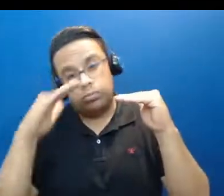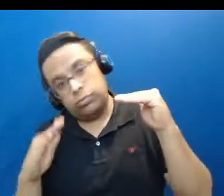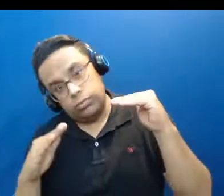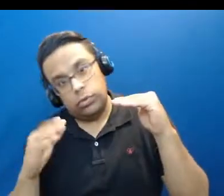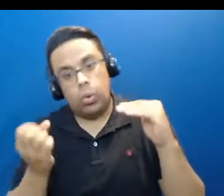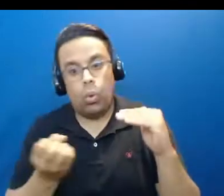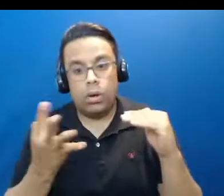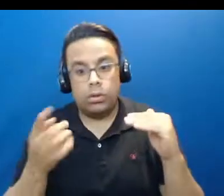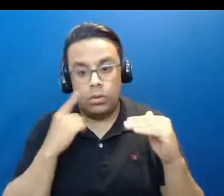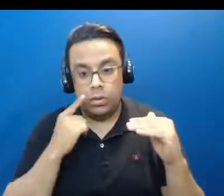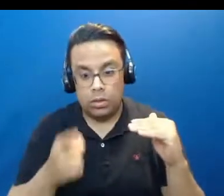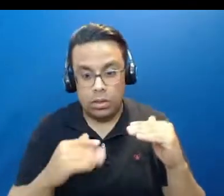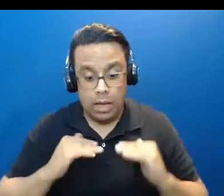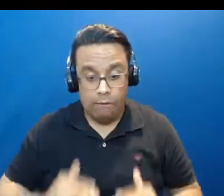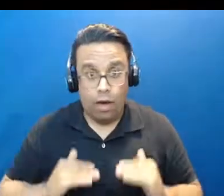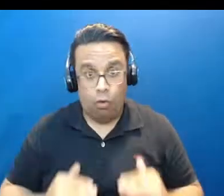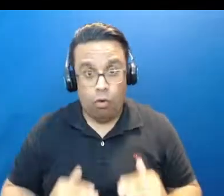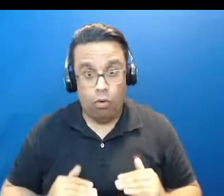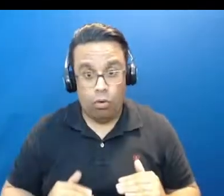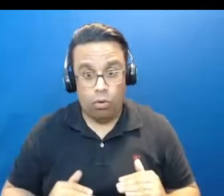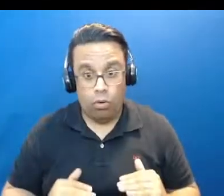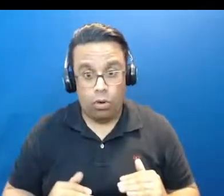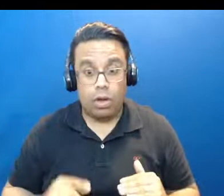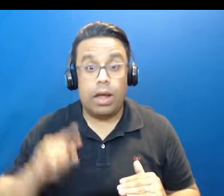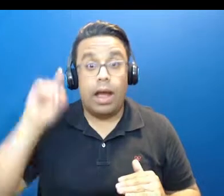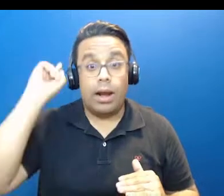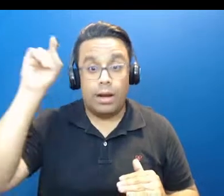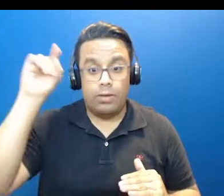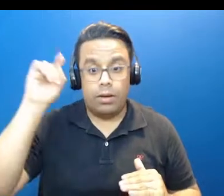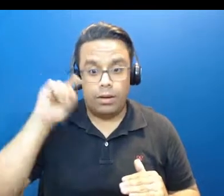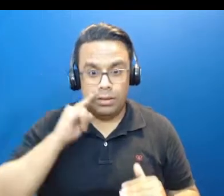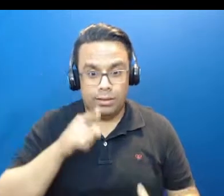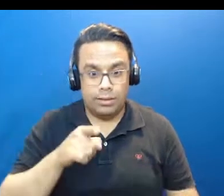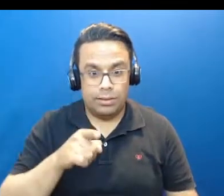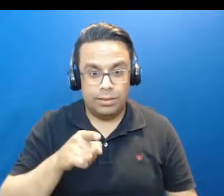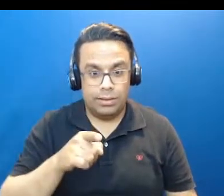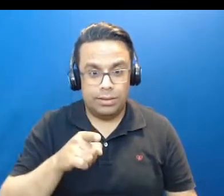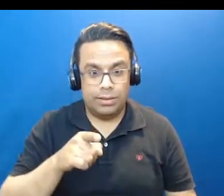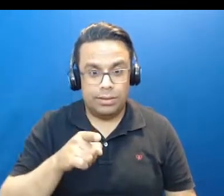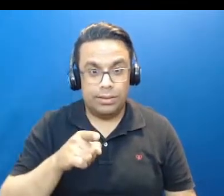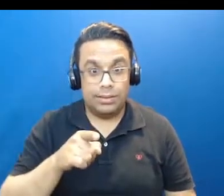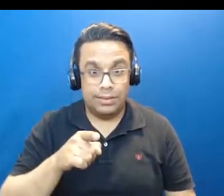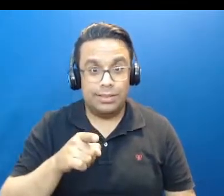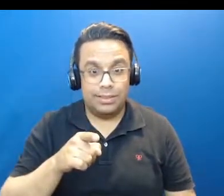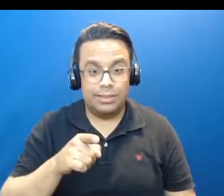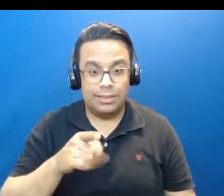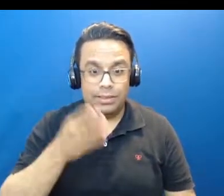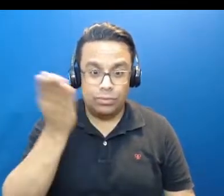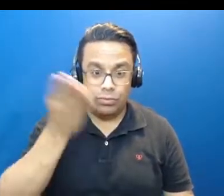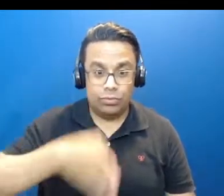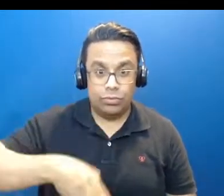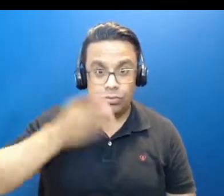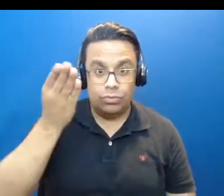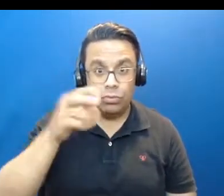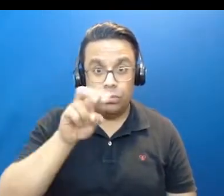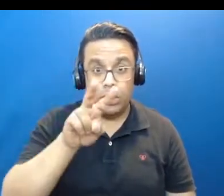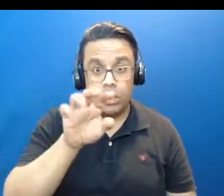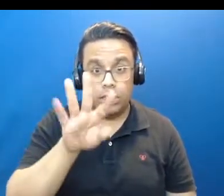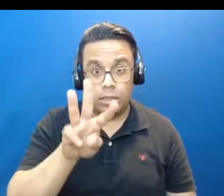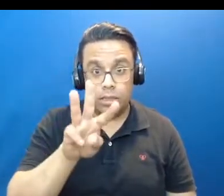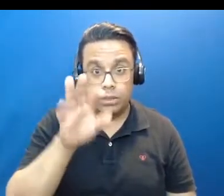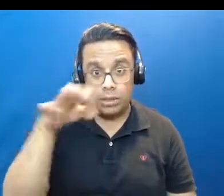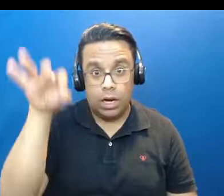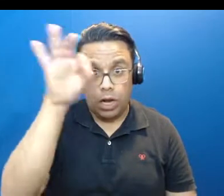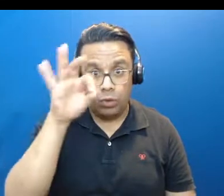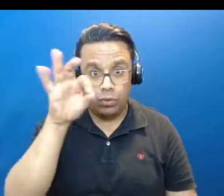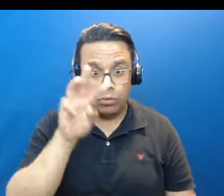la línea base, o sea la horizontal, y la línea inclinada. Por tanto, la inclinación correspondiente y real sería de